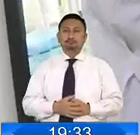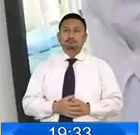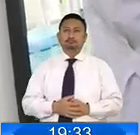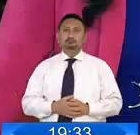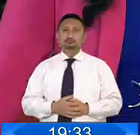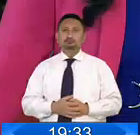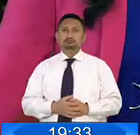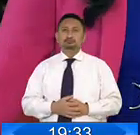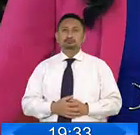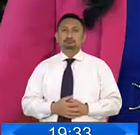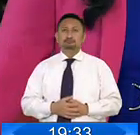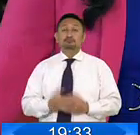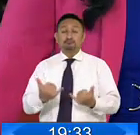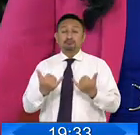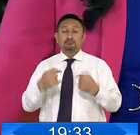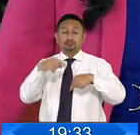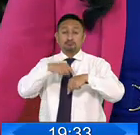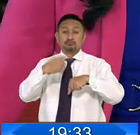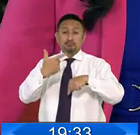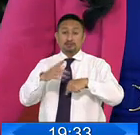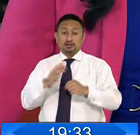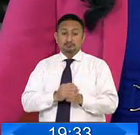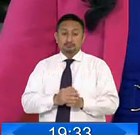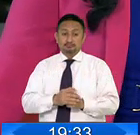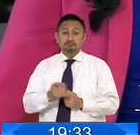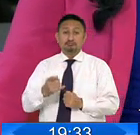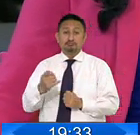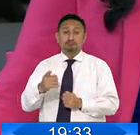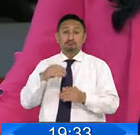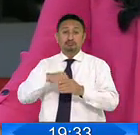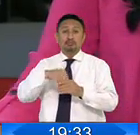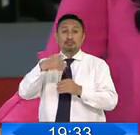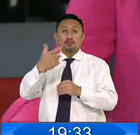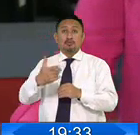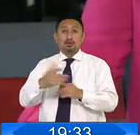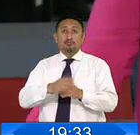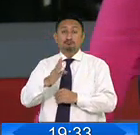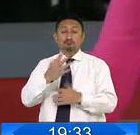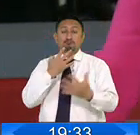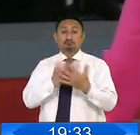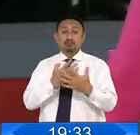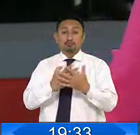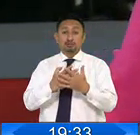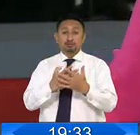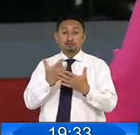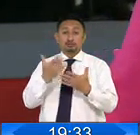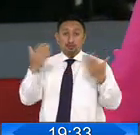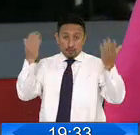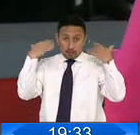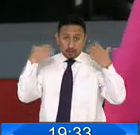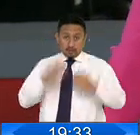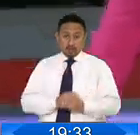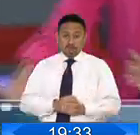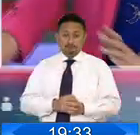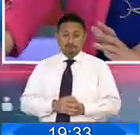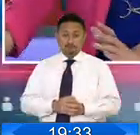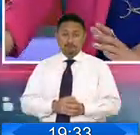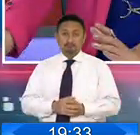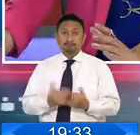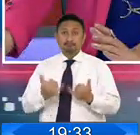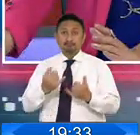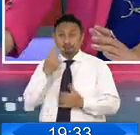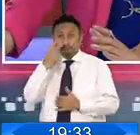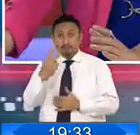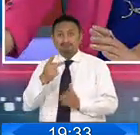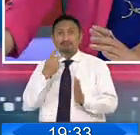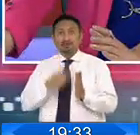Vintimilla. Y a esta hora se registra movimiento en los exteriores de la cárcel de la ciudad de Guayaquil. Vamos a